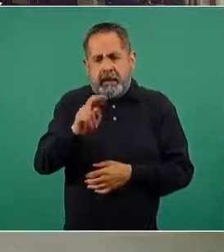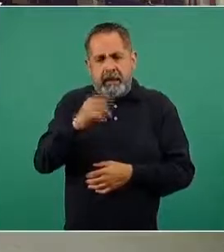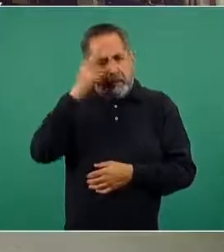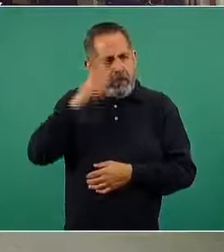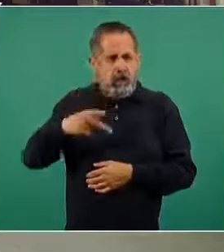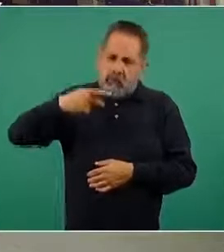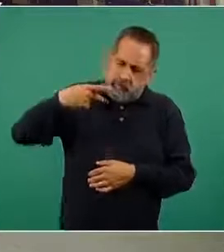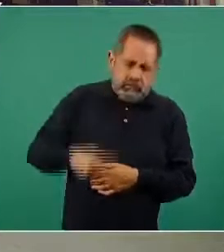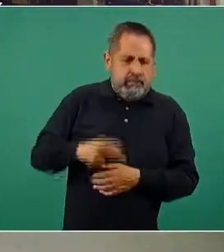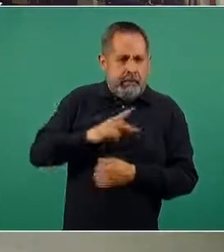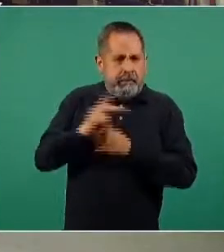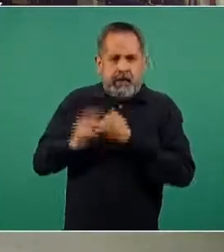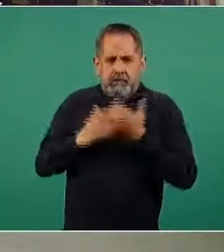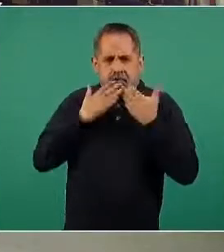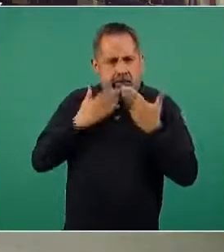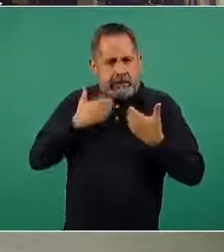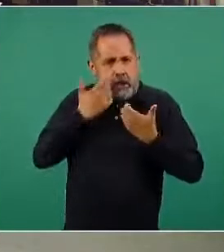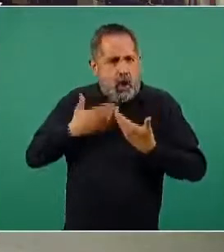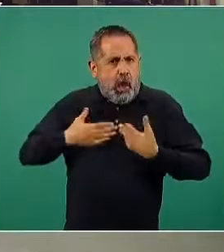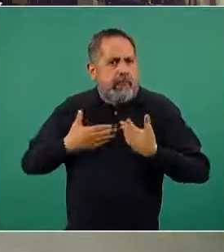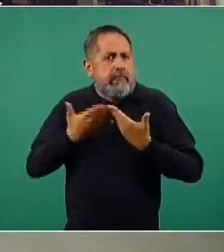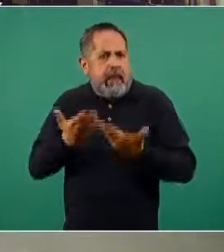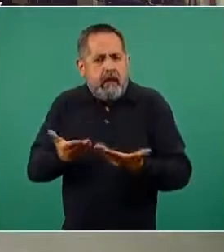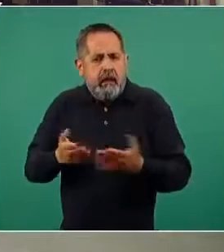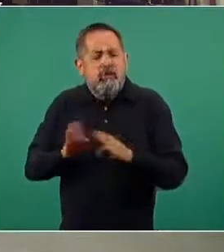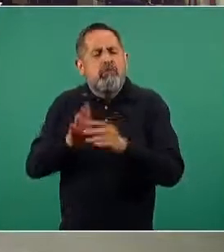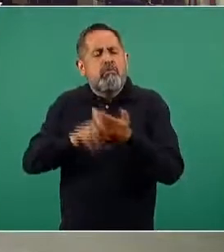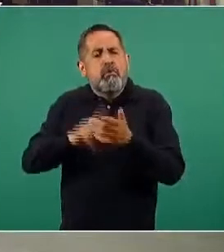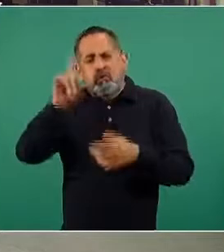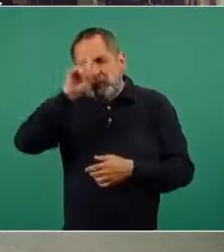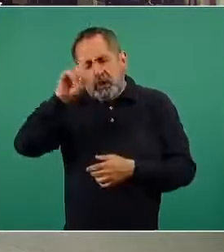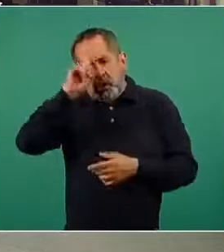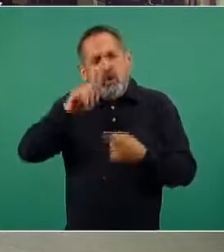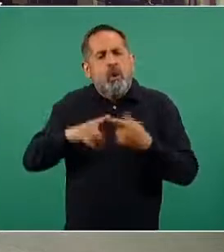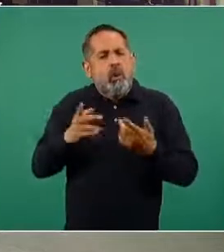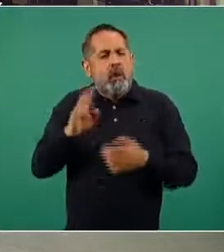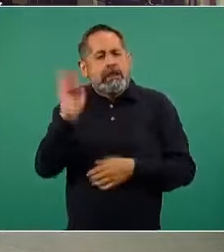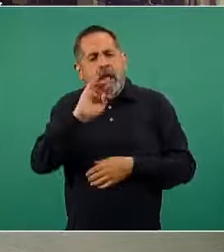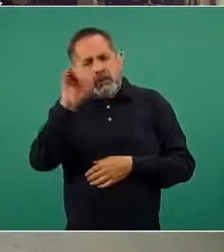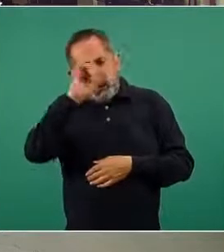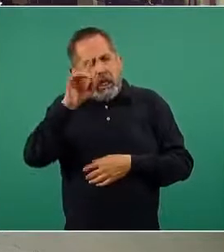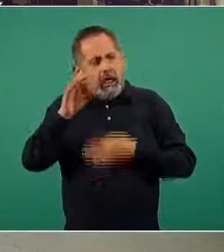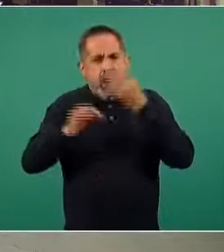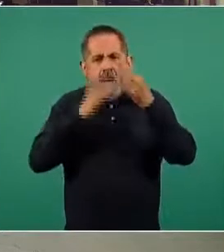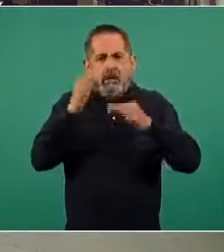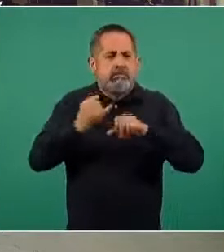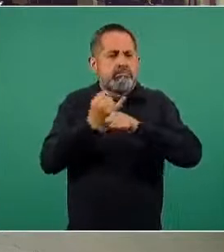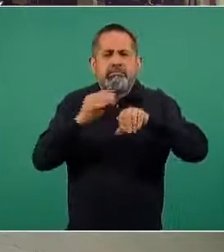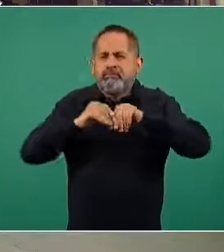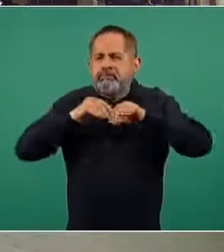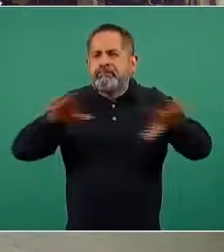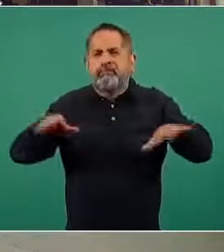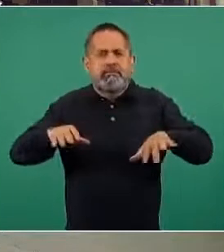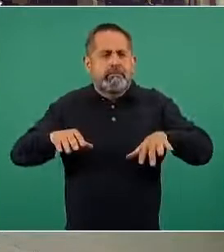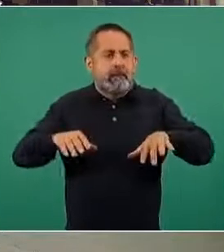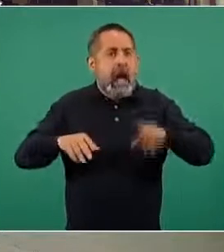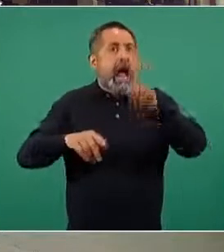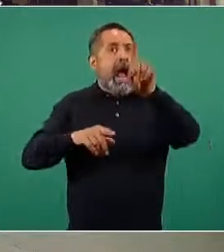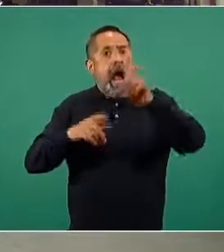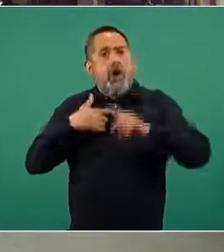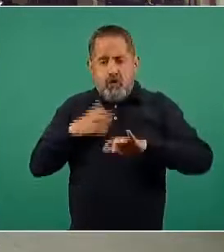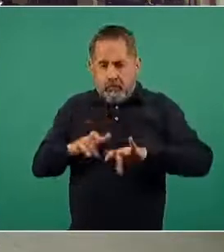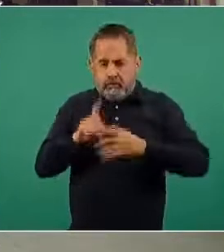nuestra patria en particular en este sentido. Entonces la sugerencia sería quizás que se abriera la convocatoria a través de su rueda de prensa, para que gente